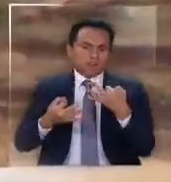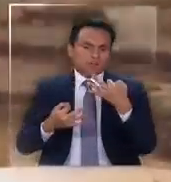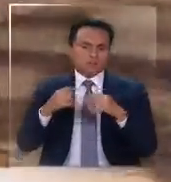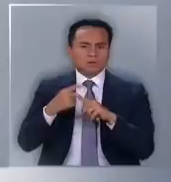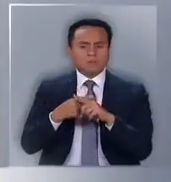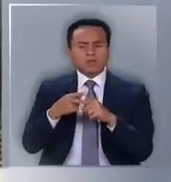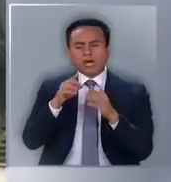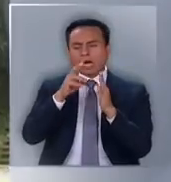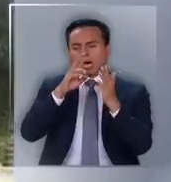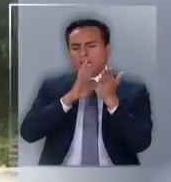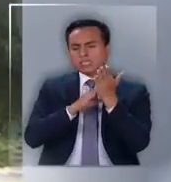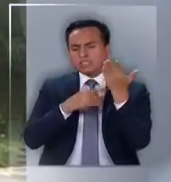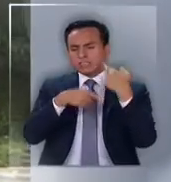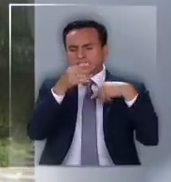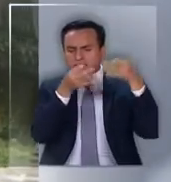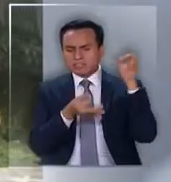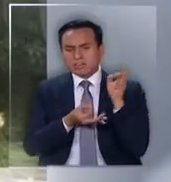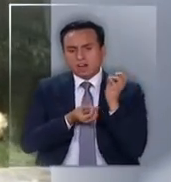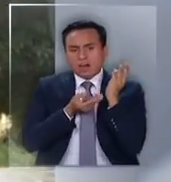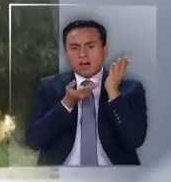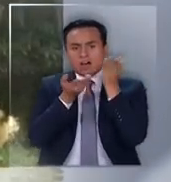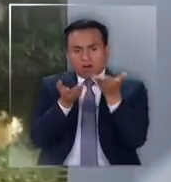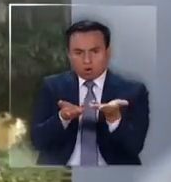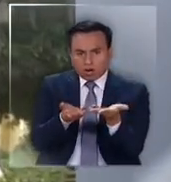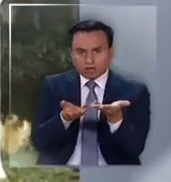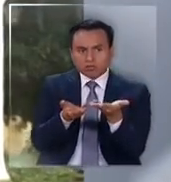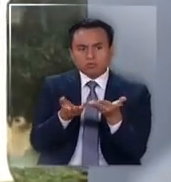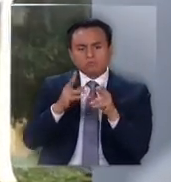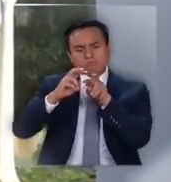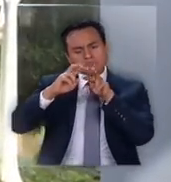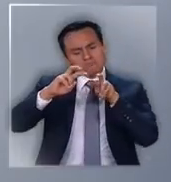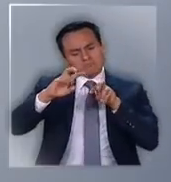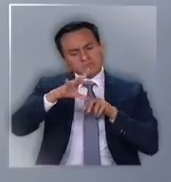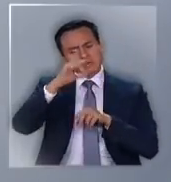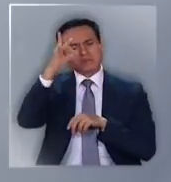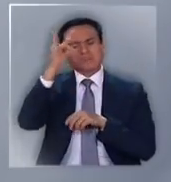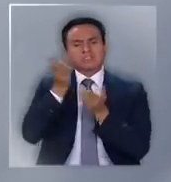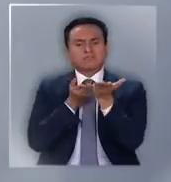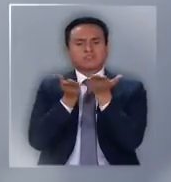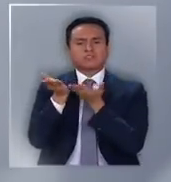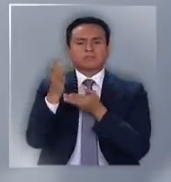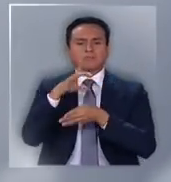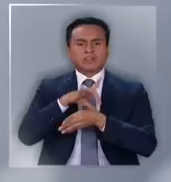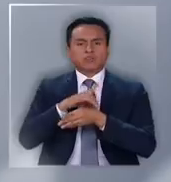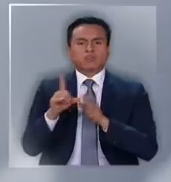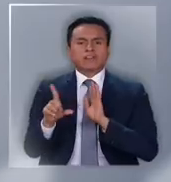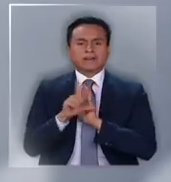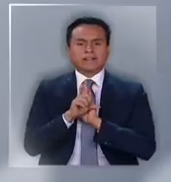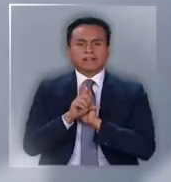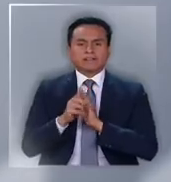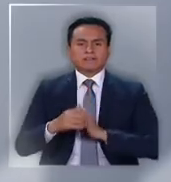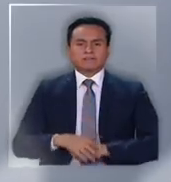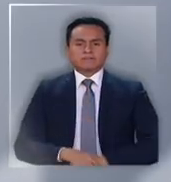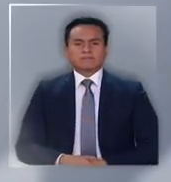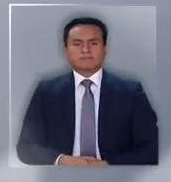por antecedentes que fueron arrojados en un peritaje del Servicio Médico Legal.